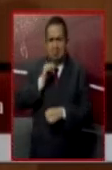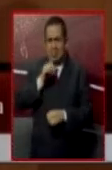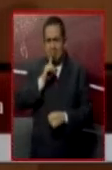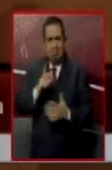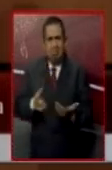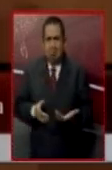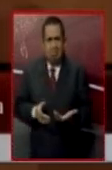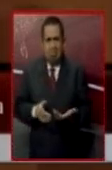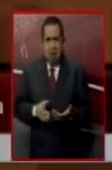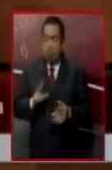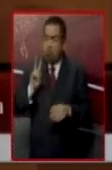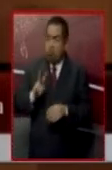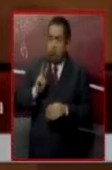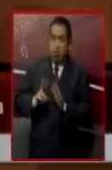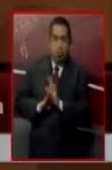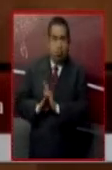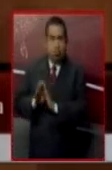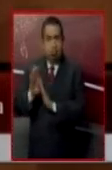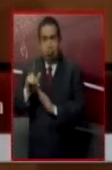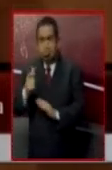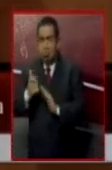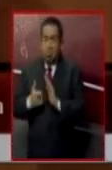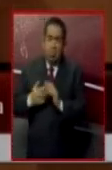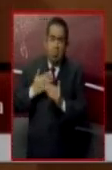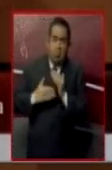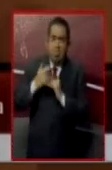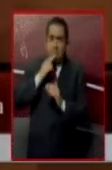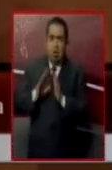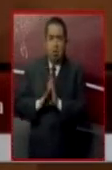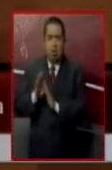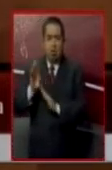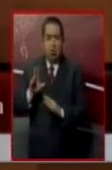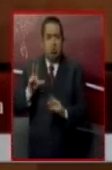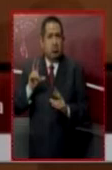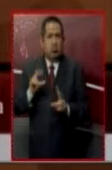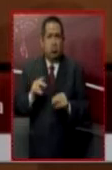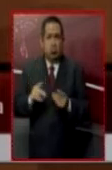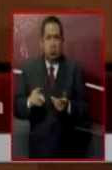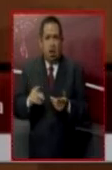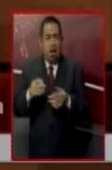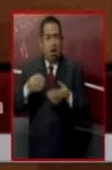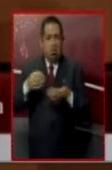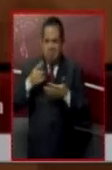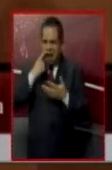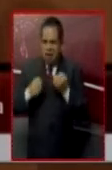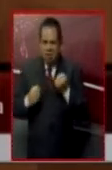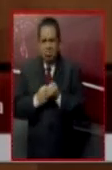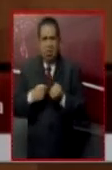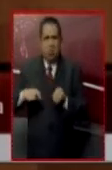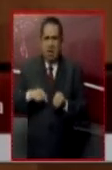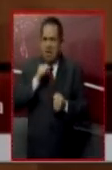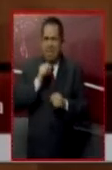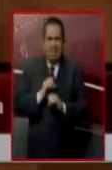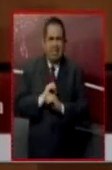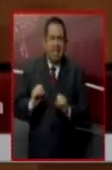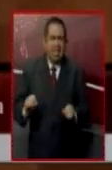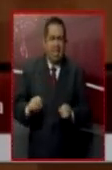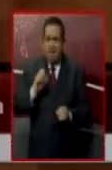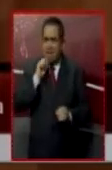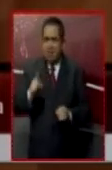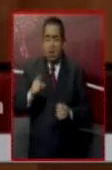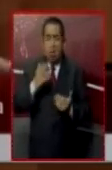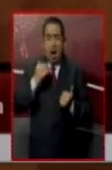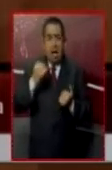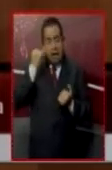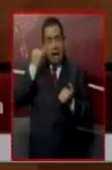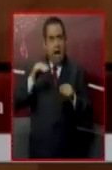no favorece activamente el crecimiento económico, ni fortalece las finanzas públicas, tampoco se rige bajo los